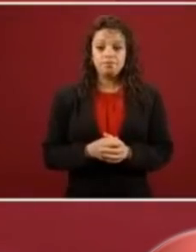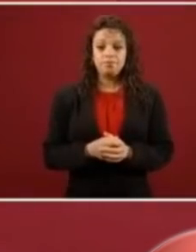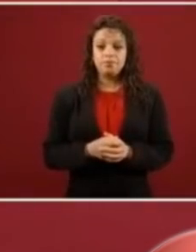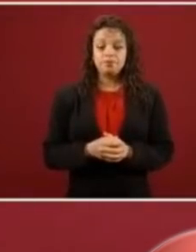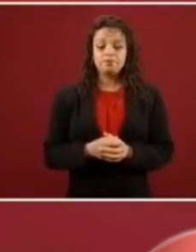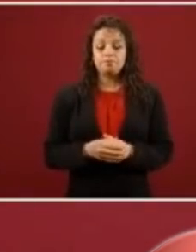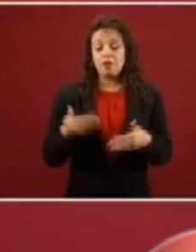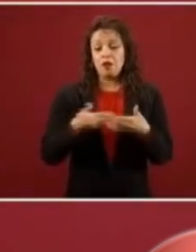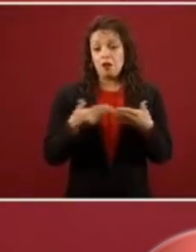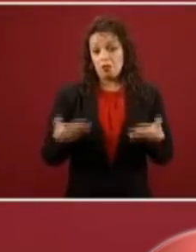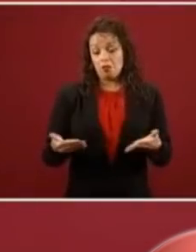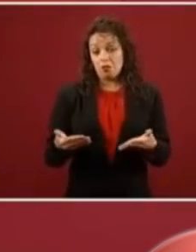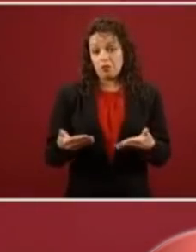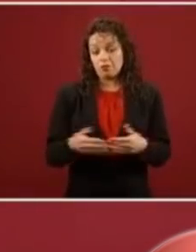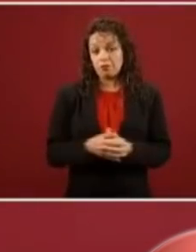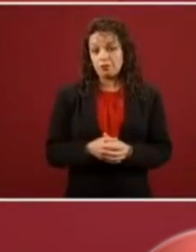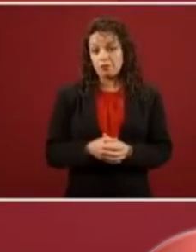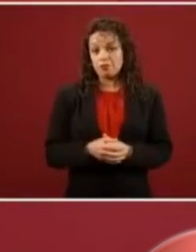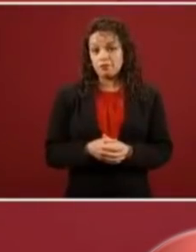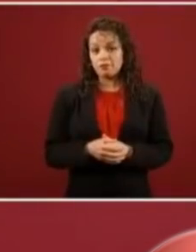Por eso